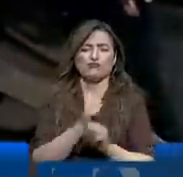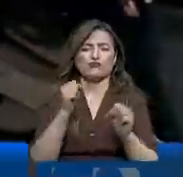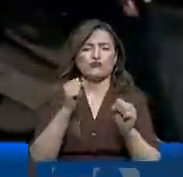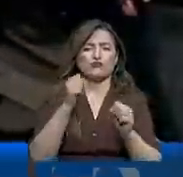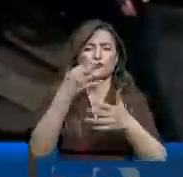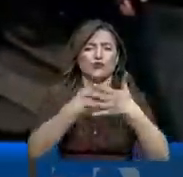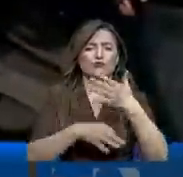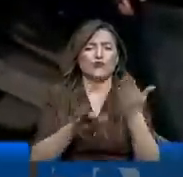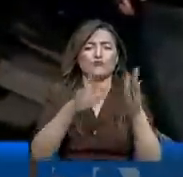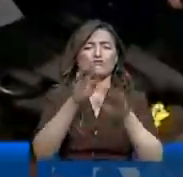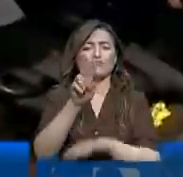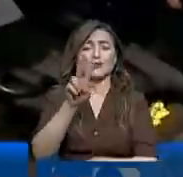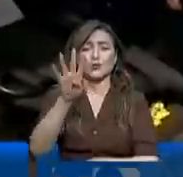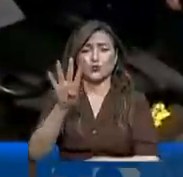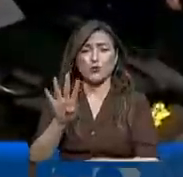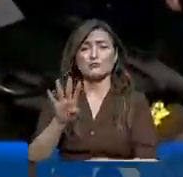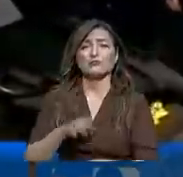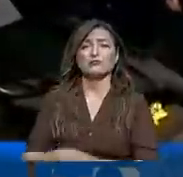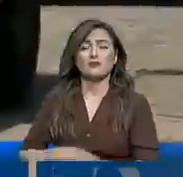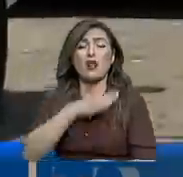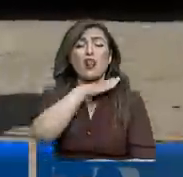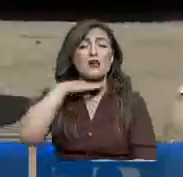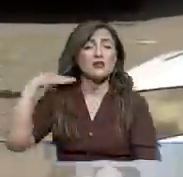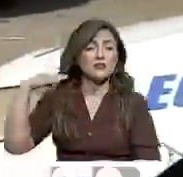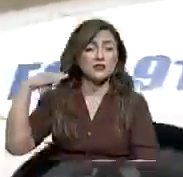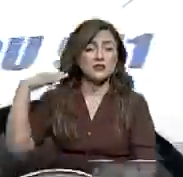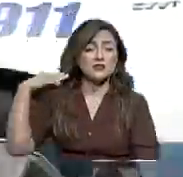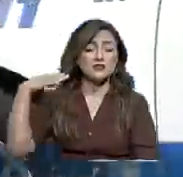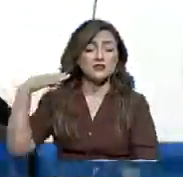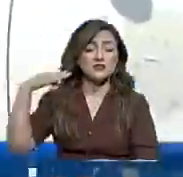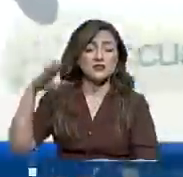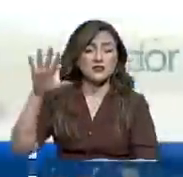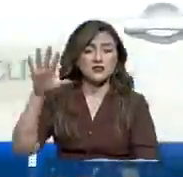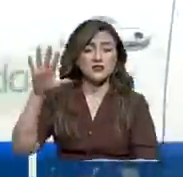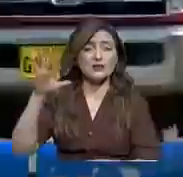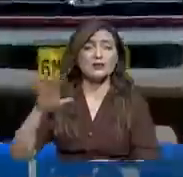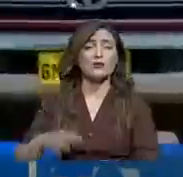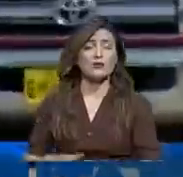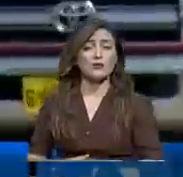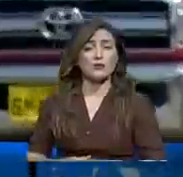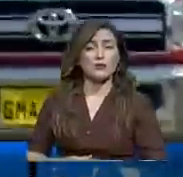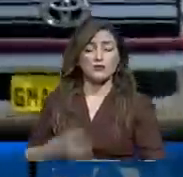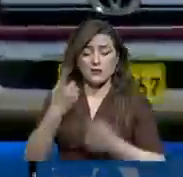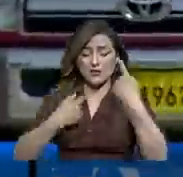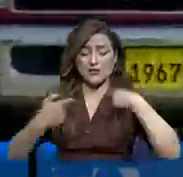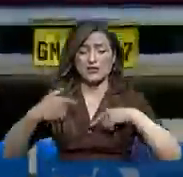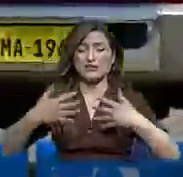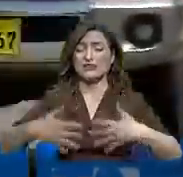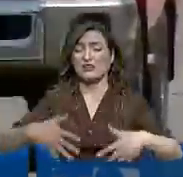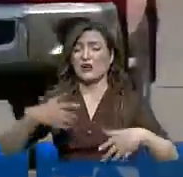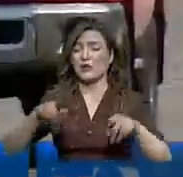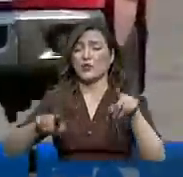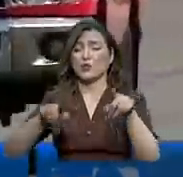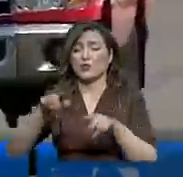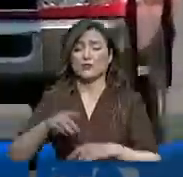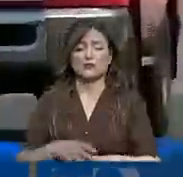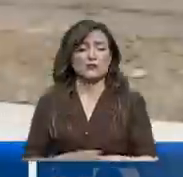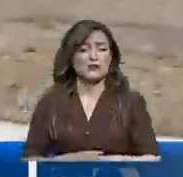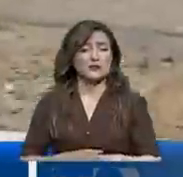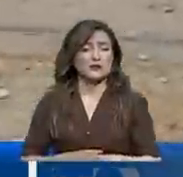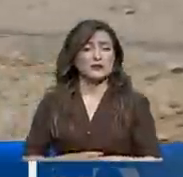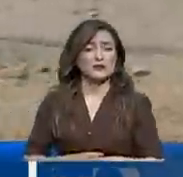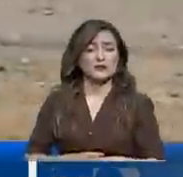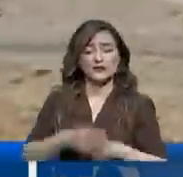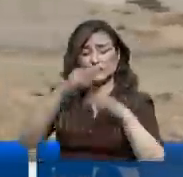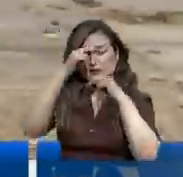24 fallecidos y decapitados tenemos 5 además de 48 pp él es heridos algunos de gravedad de cierre de este reportaje